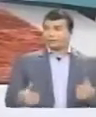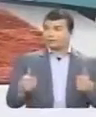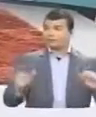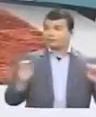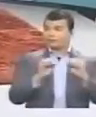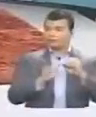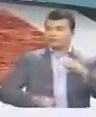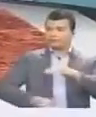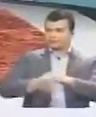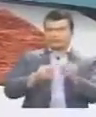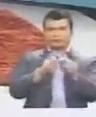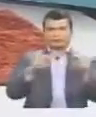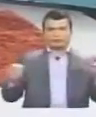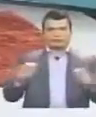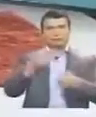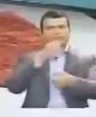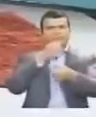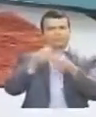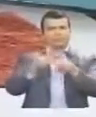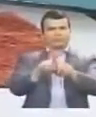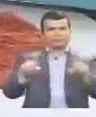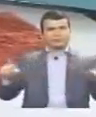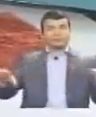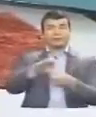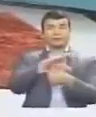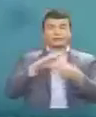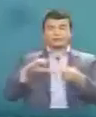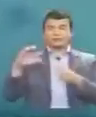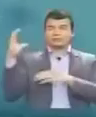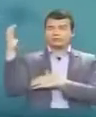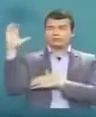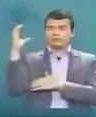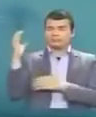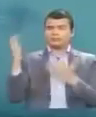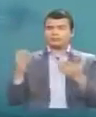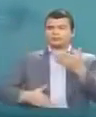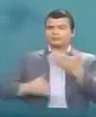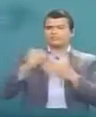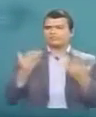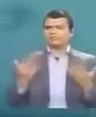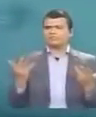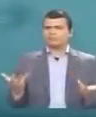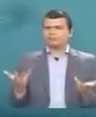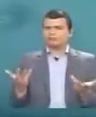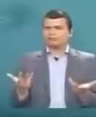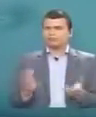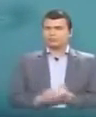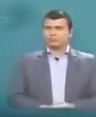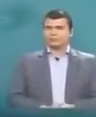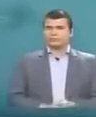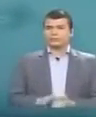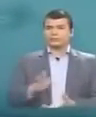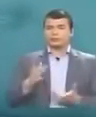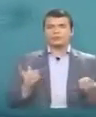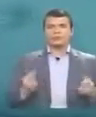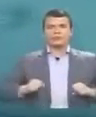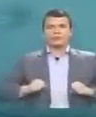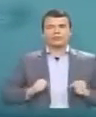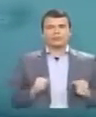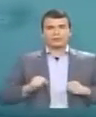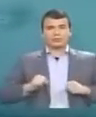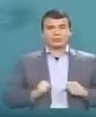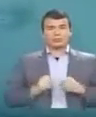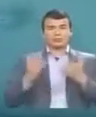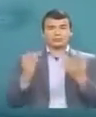Bien, y continuamos con nuestro recorrido por las diferentes ciudades del país y empezamos justamente con Bogotá, porque